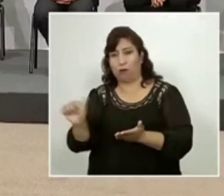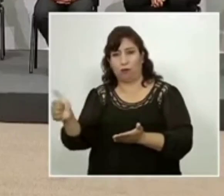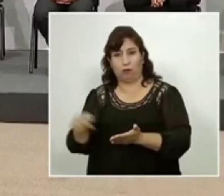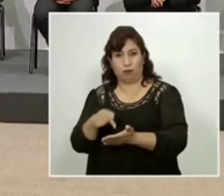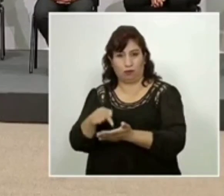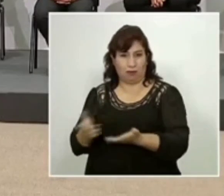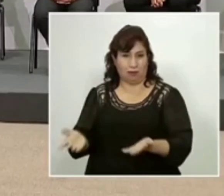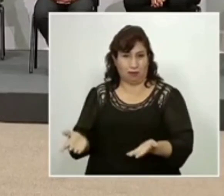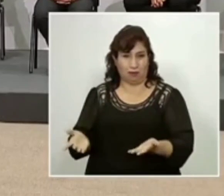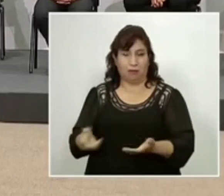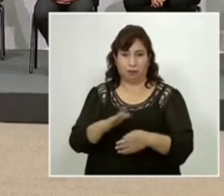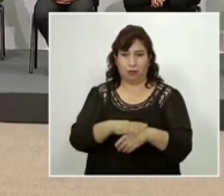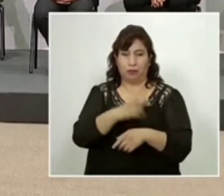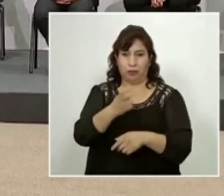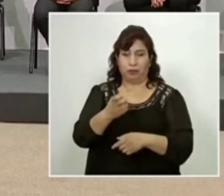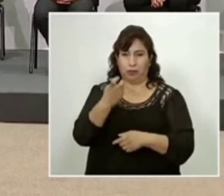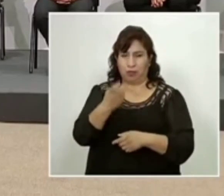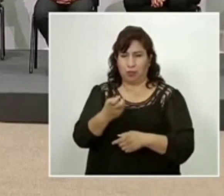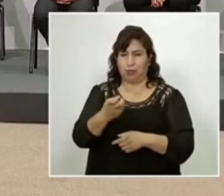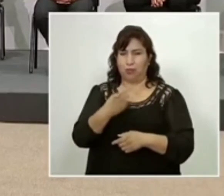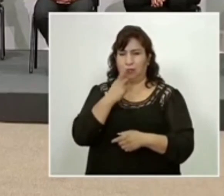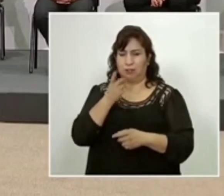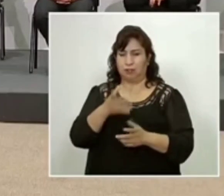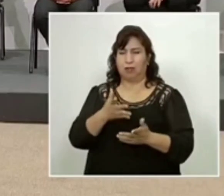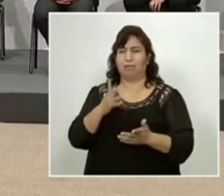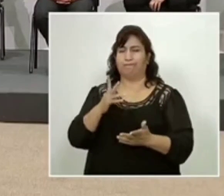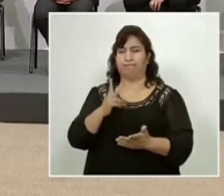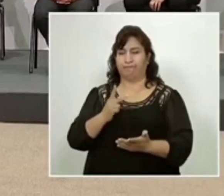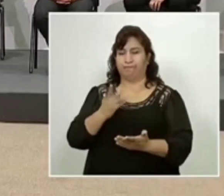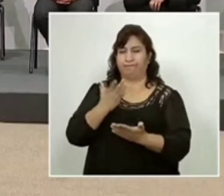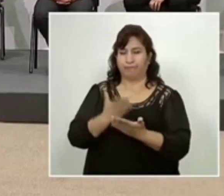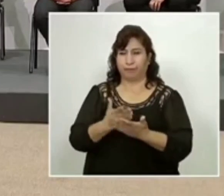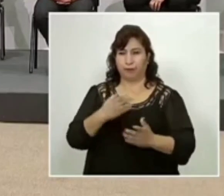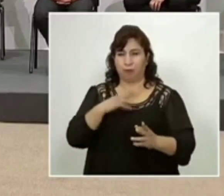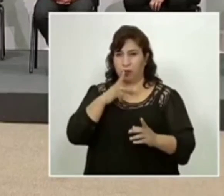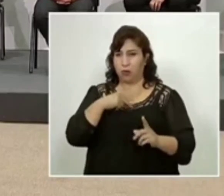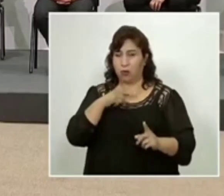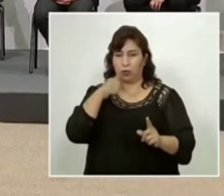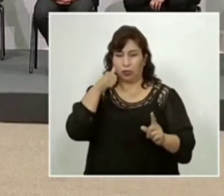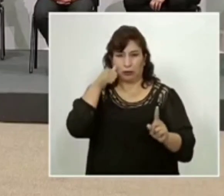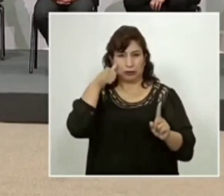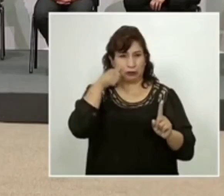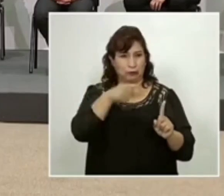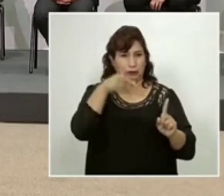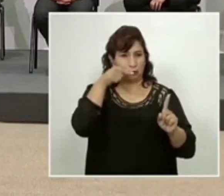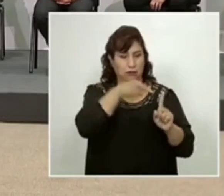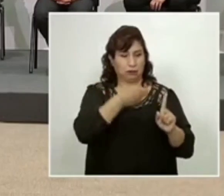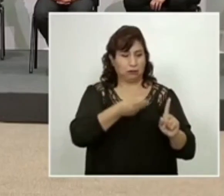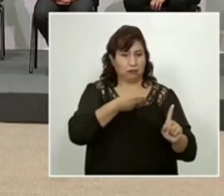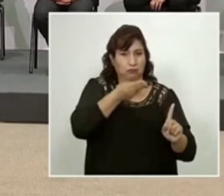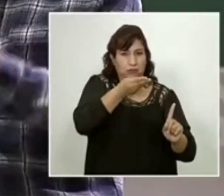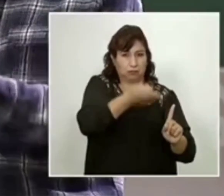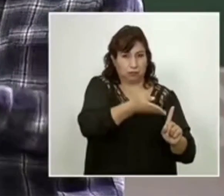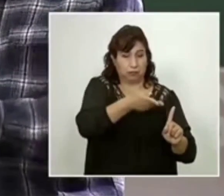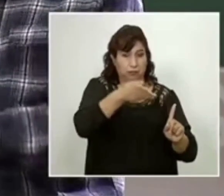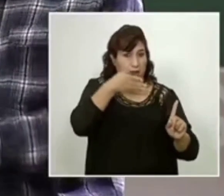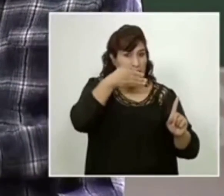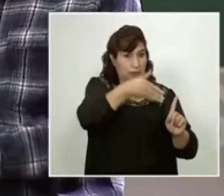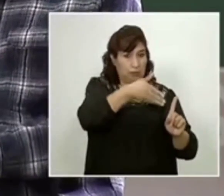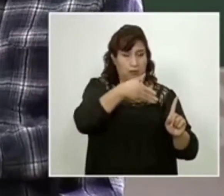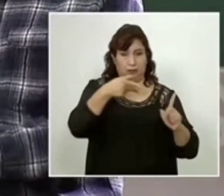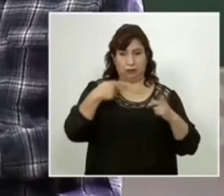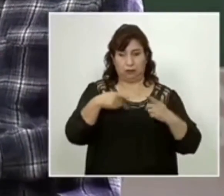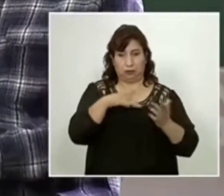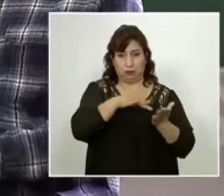ahí fue que hice el planteamiento de que procuráramos entregar de manera directa el